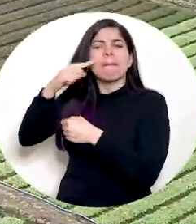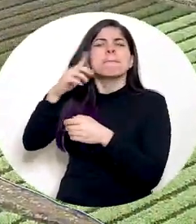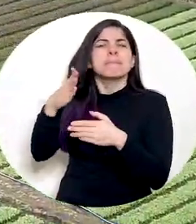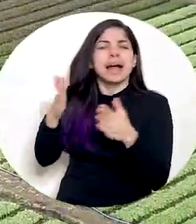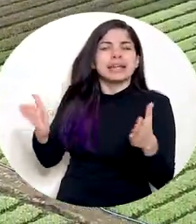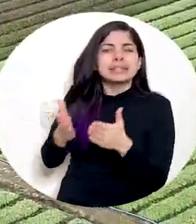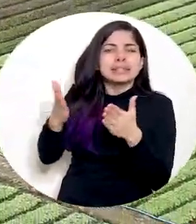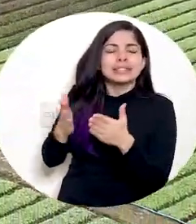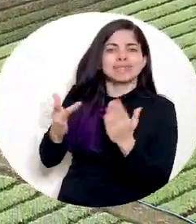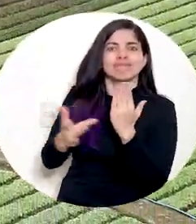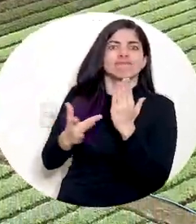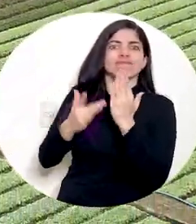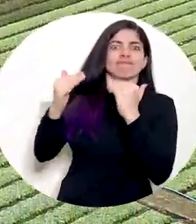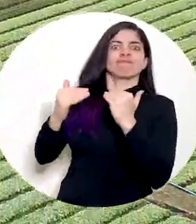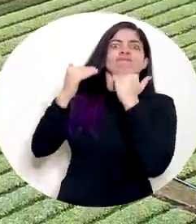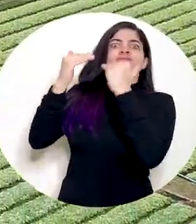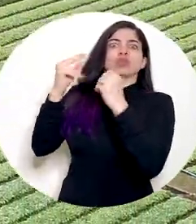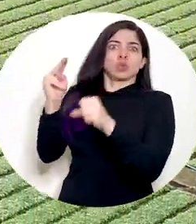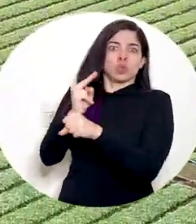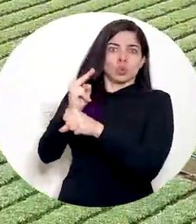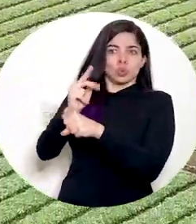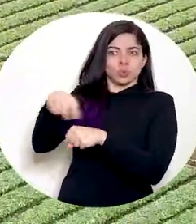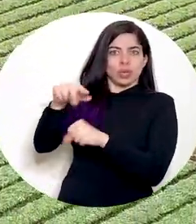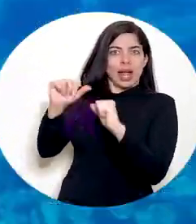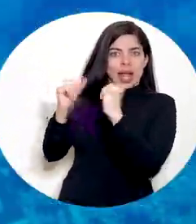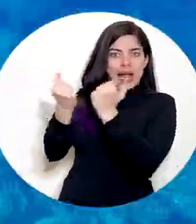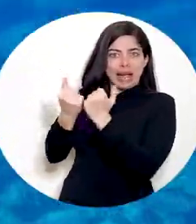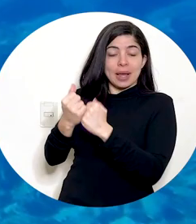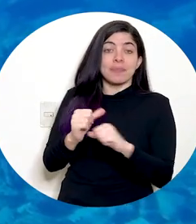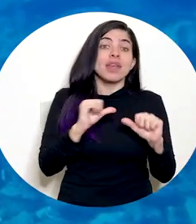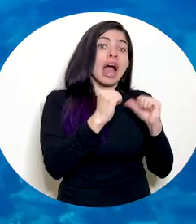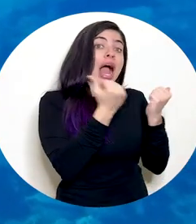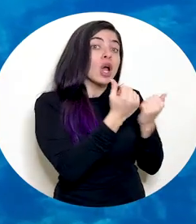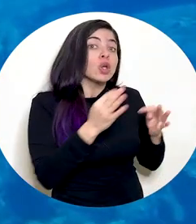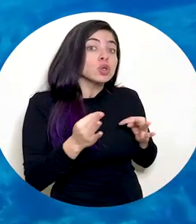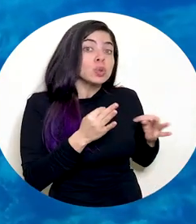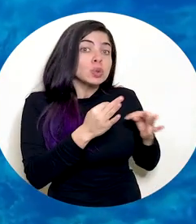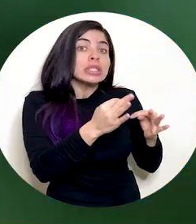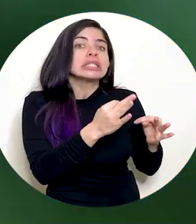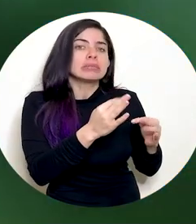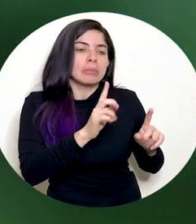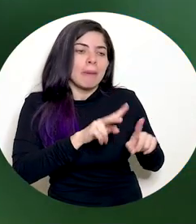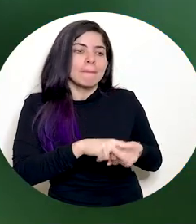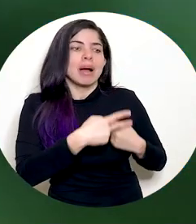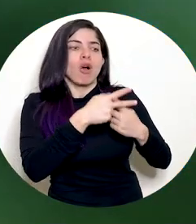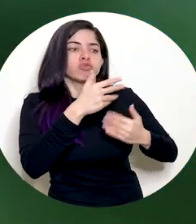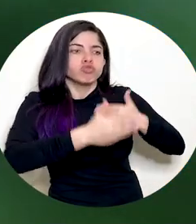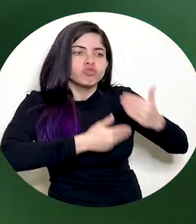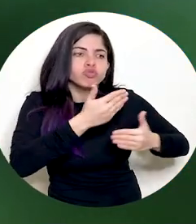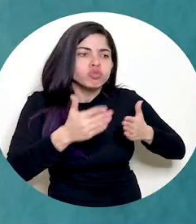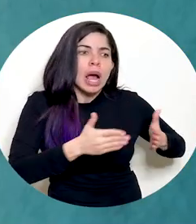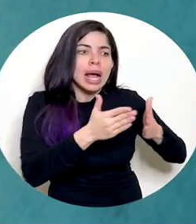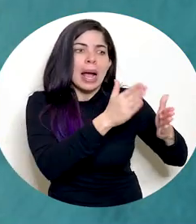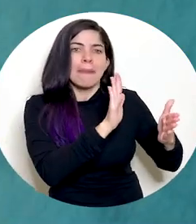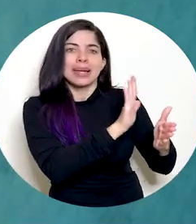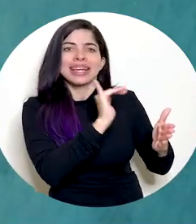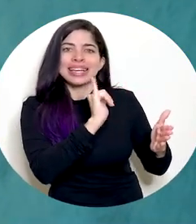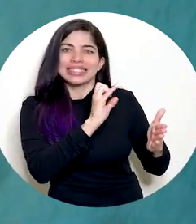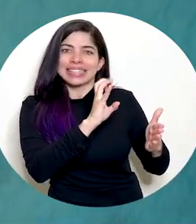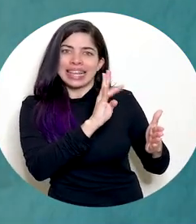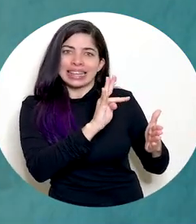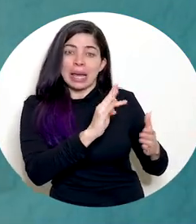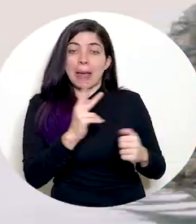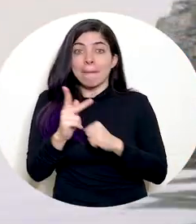así promover el uso de alta tecnología en este sector. Y en el sector turismo, pondremos en marcha la hoja de ruta del